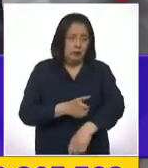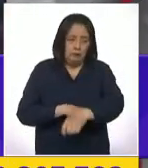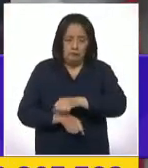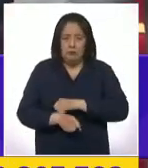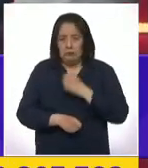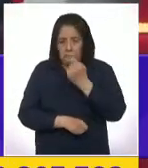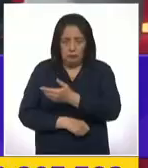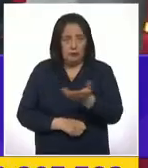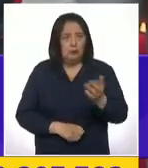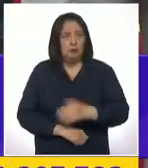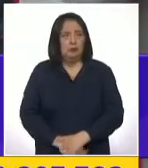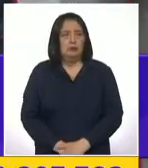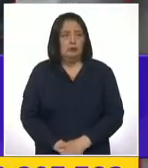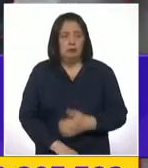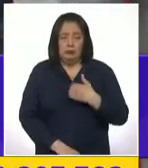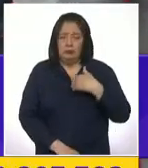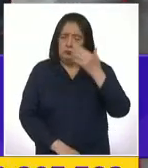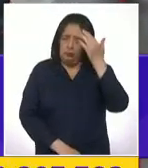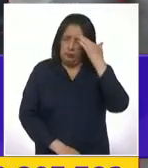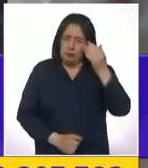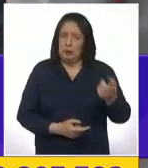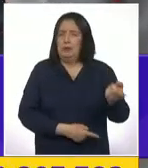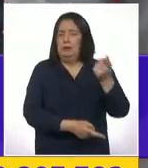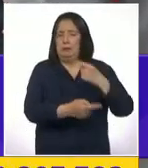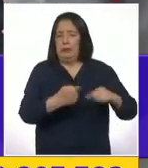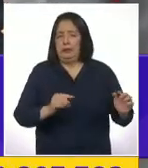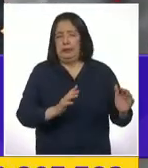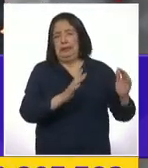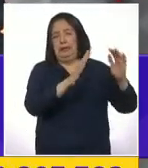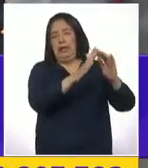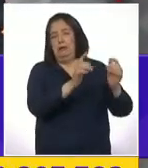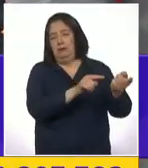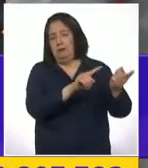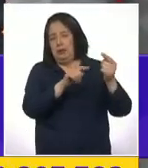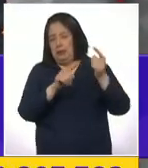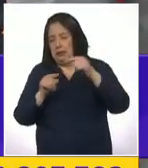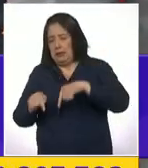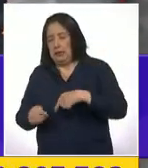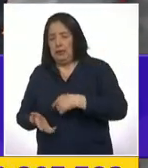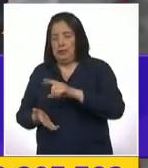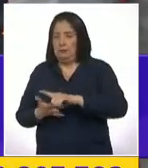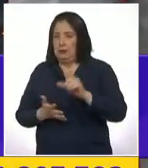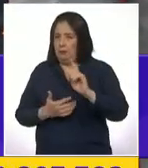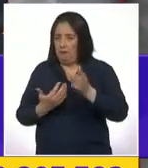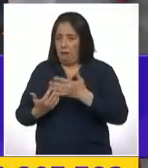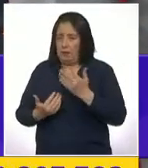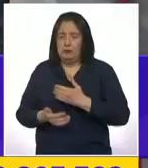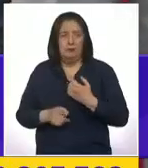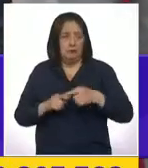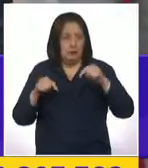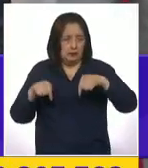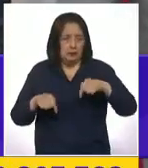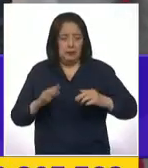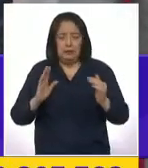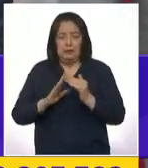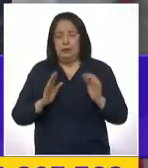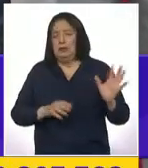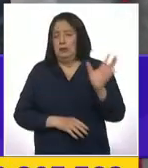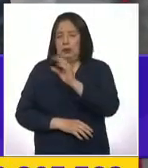ustedes. Sé que venir desde la punta del cerro hasta acá no es fácil, pero esta es la casa de